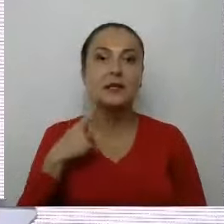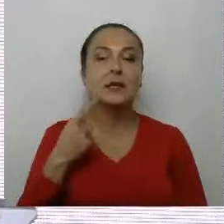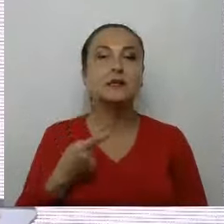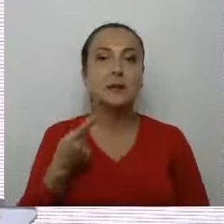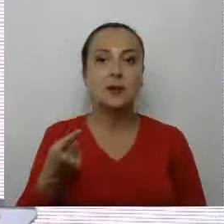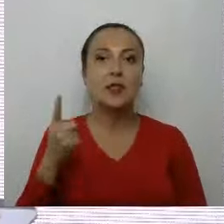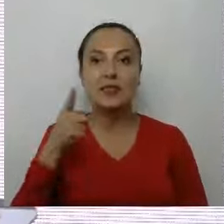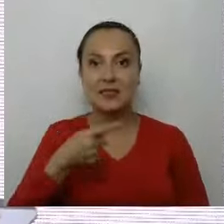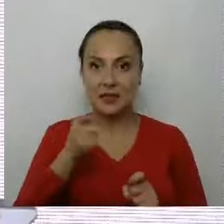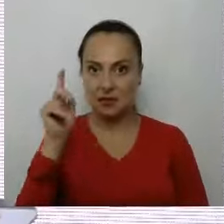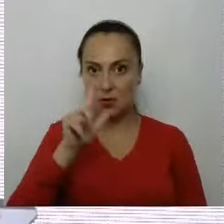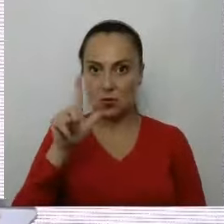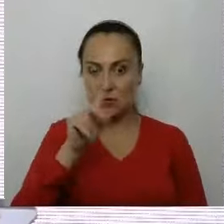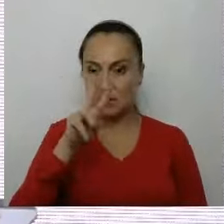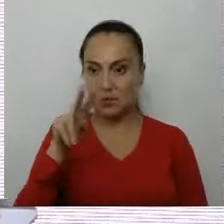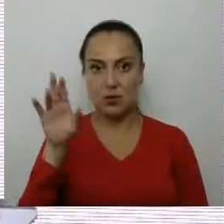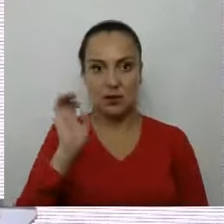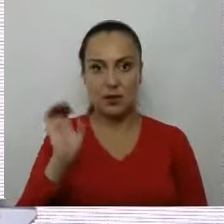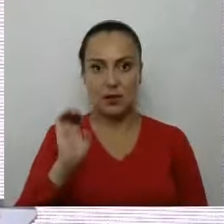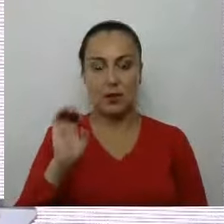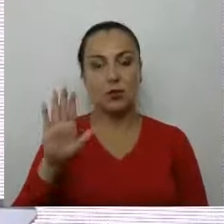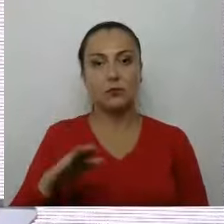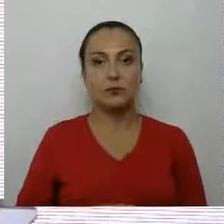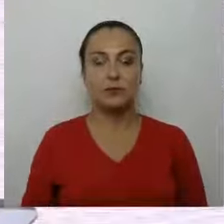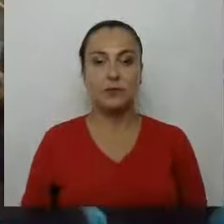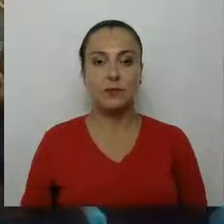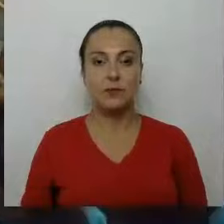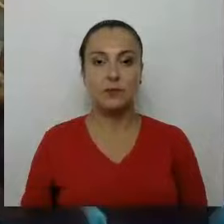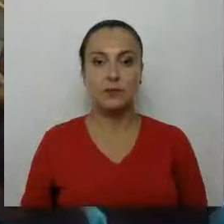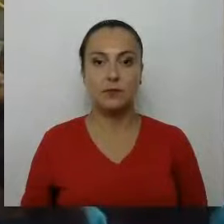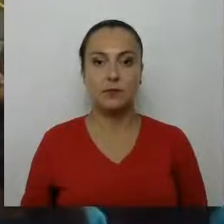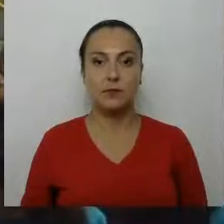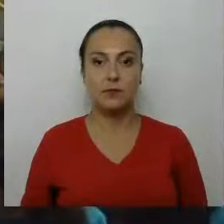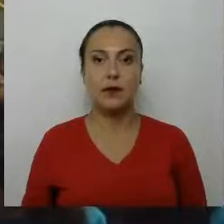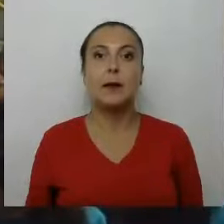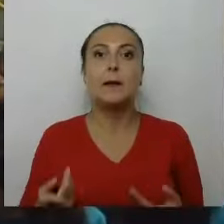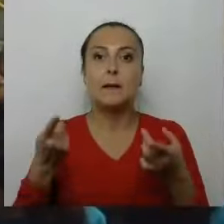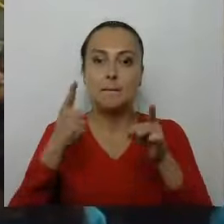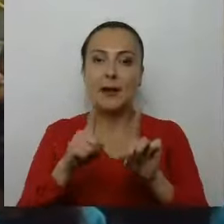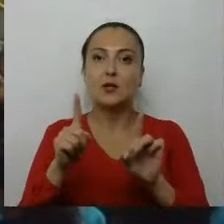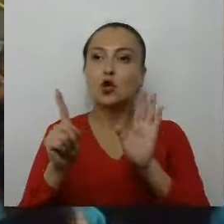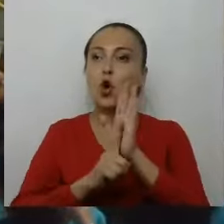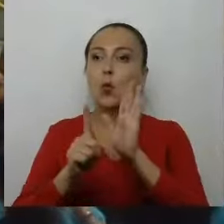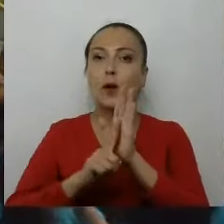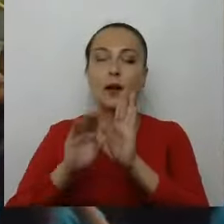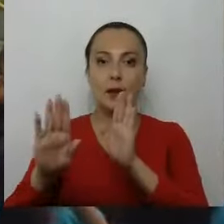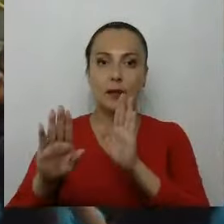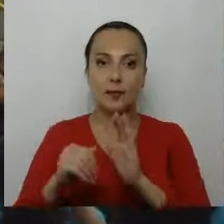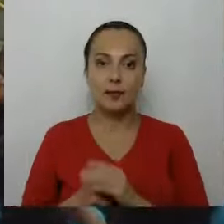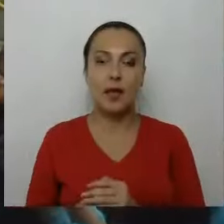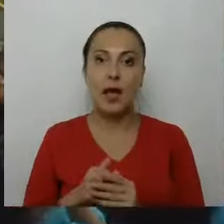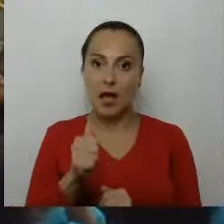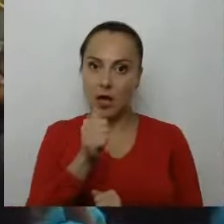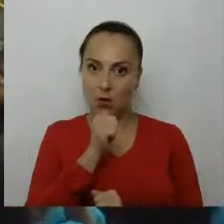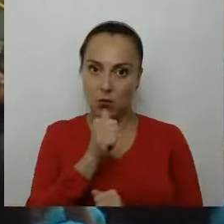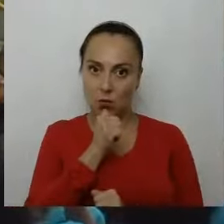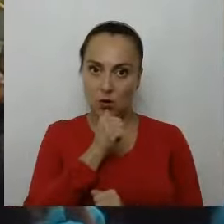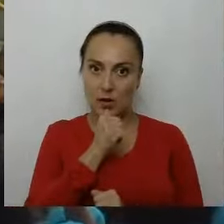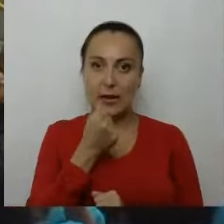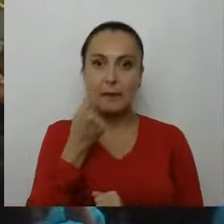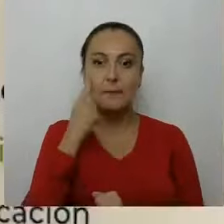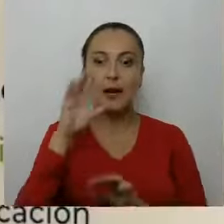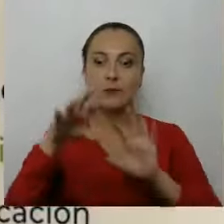22 de enero, en el cual se dio una alerta de que el agua para ciertos sectores